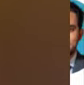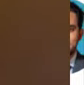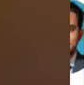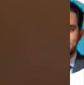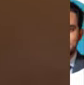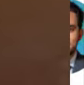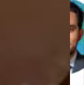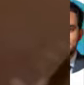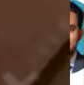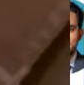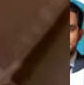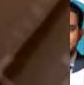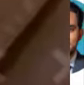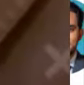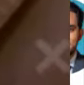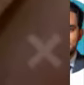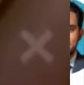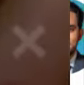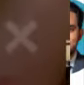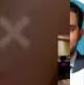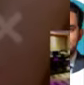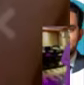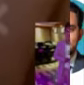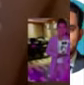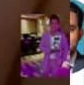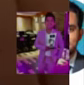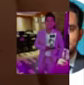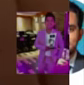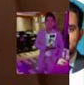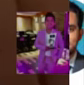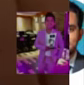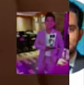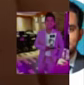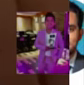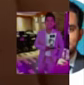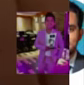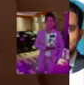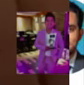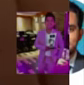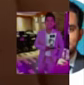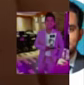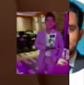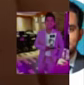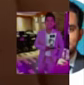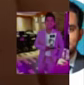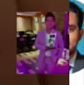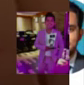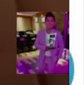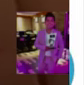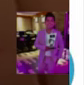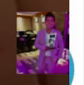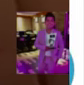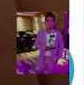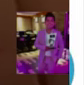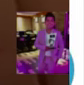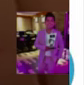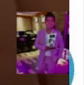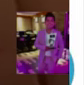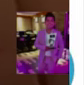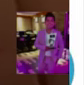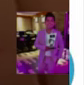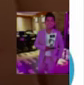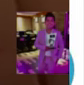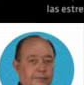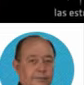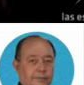sociales también a varios de sus colegas y amigos quienes ya han reaccionado ante la situación fue durante la